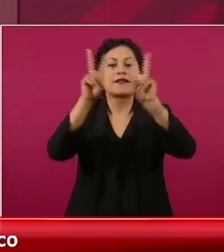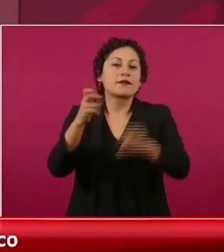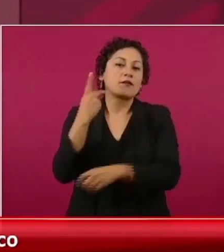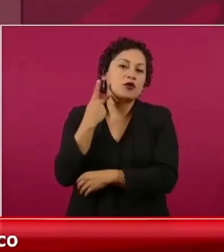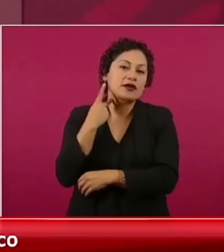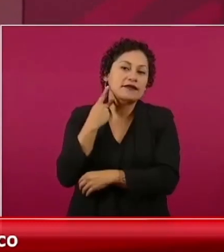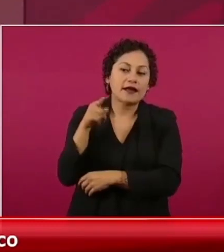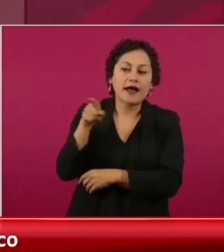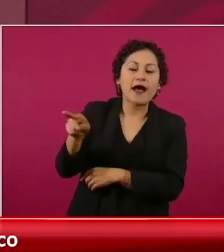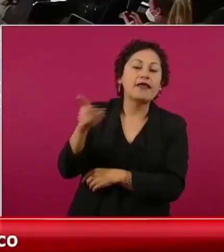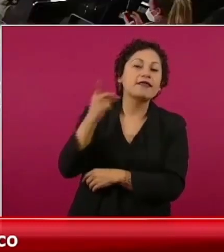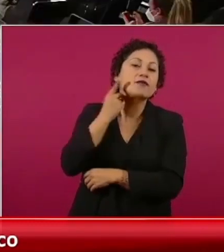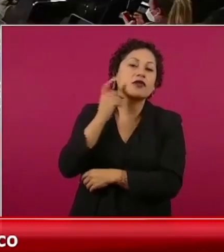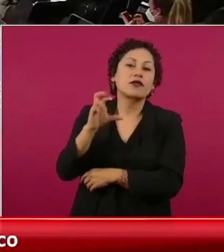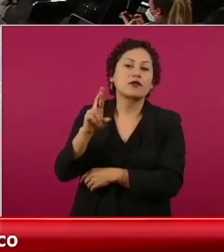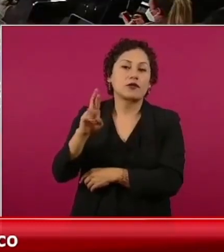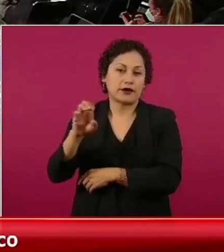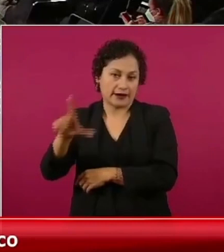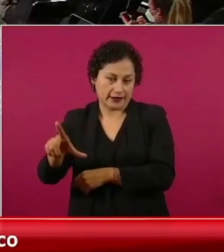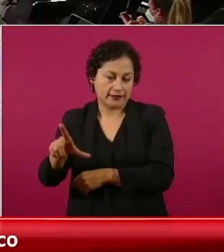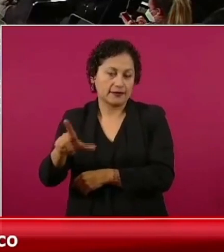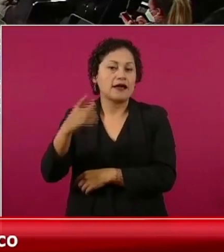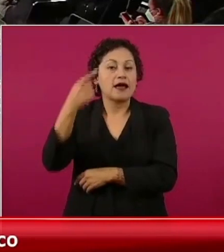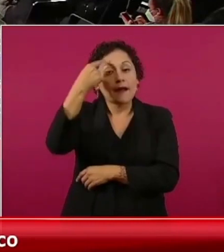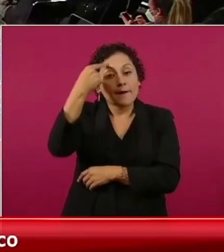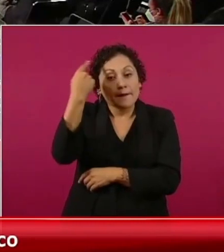para que